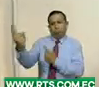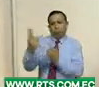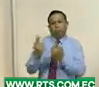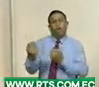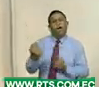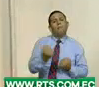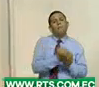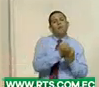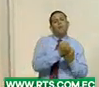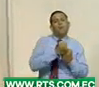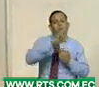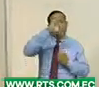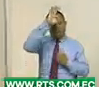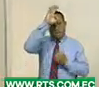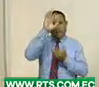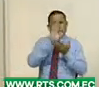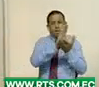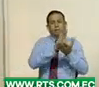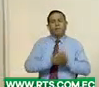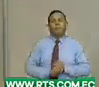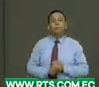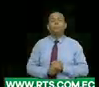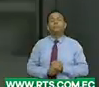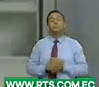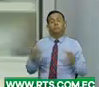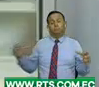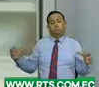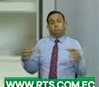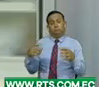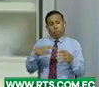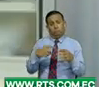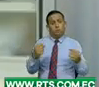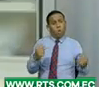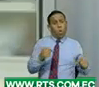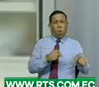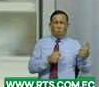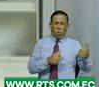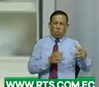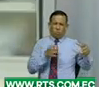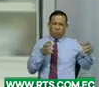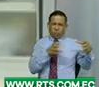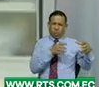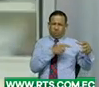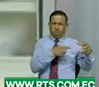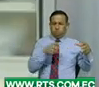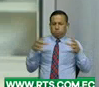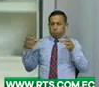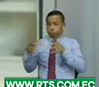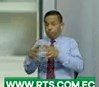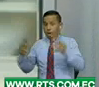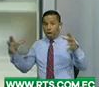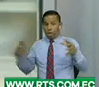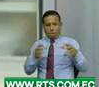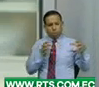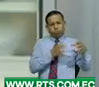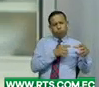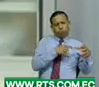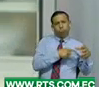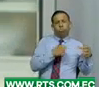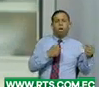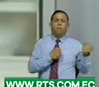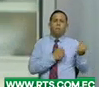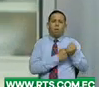e implementa un laboratorio backup laboratorio respaldo si un momento llega a saturarse nosotros activamos el